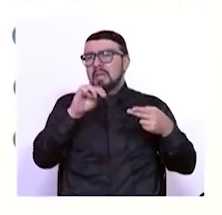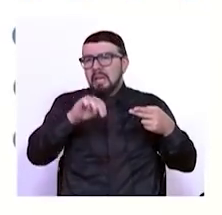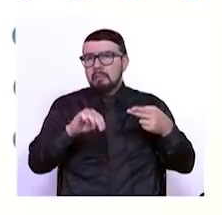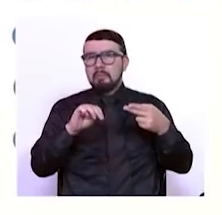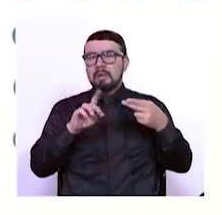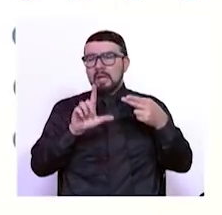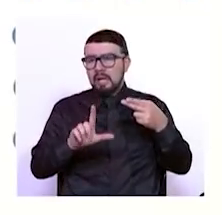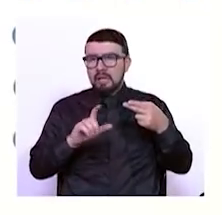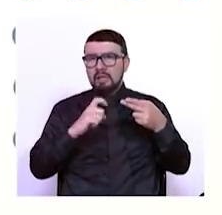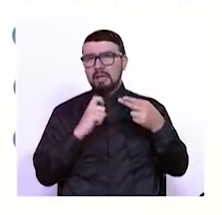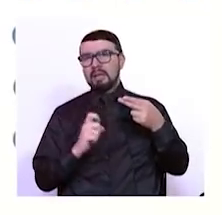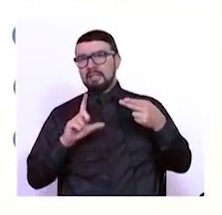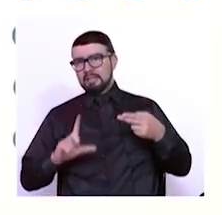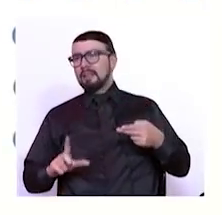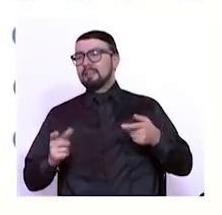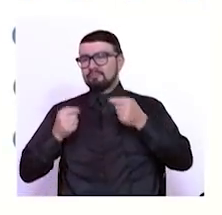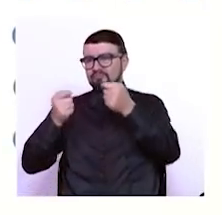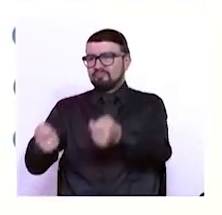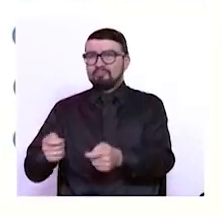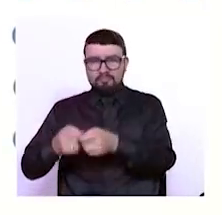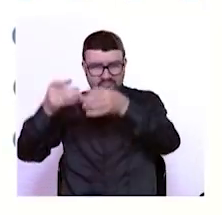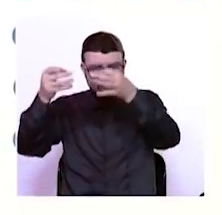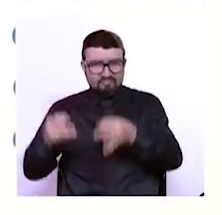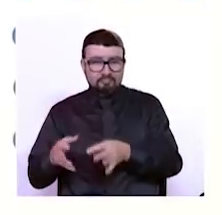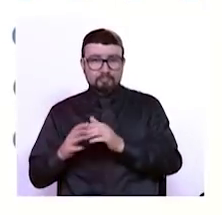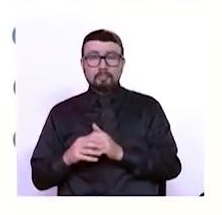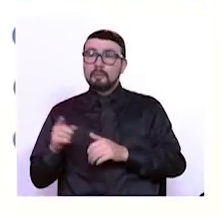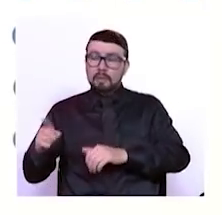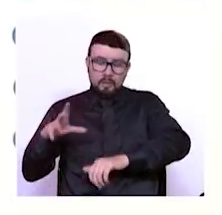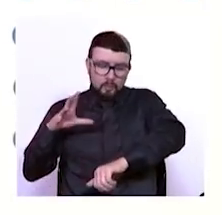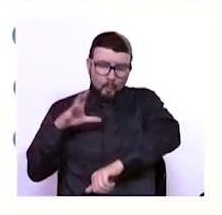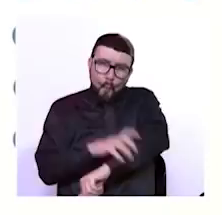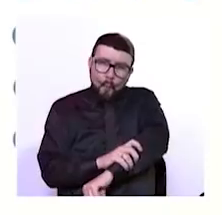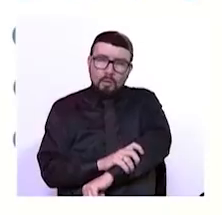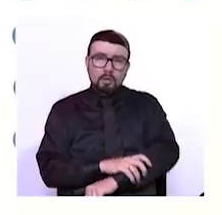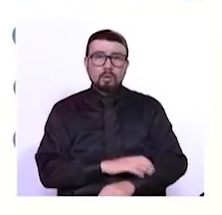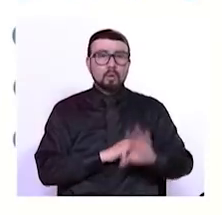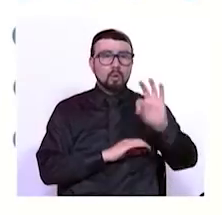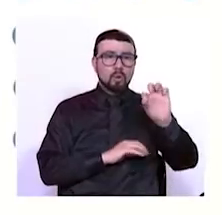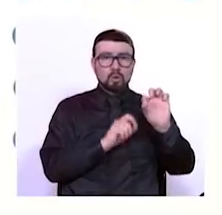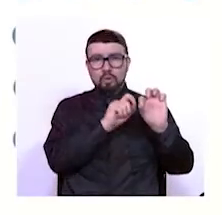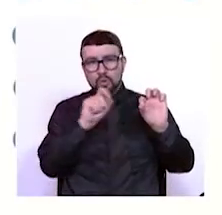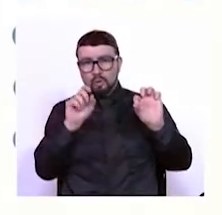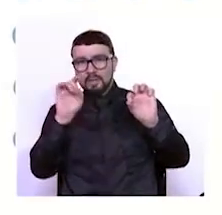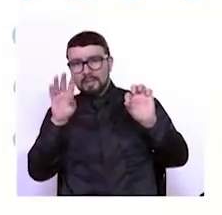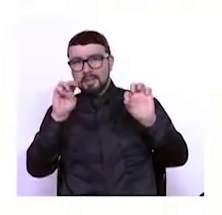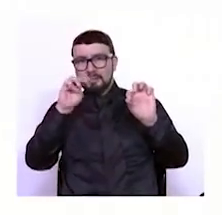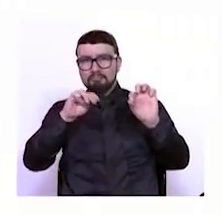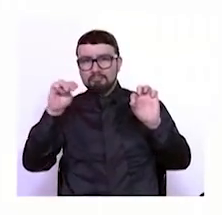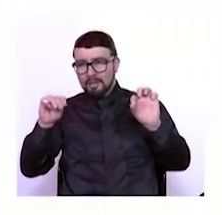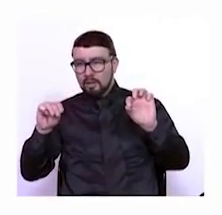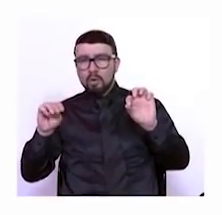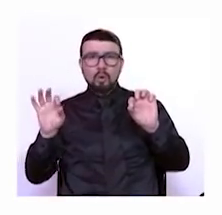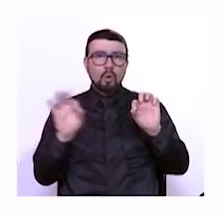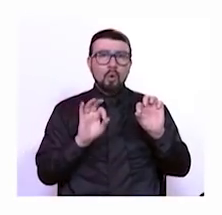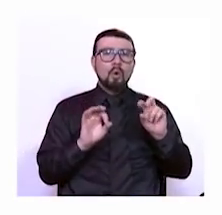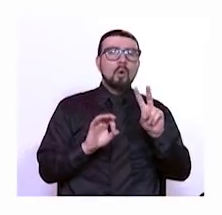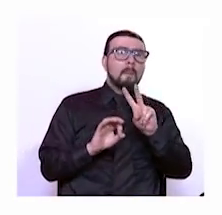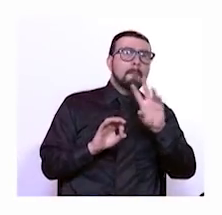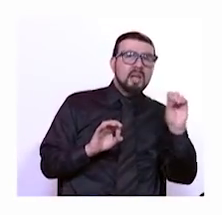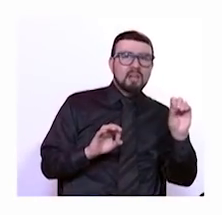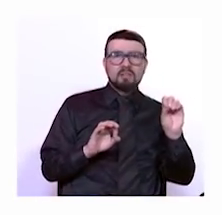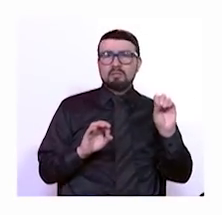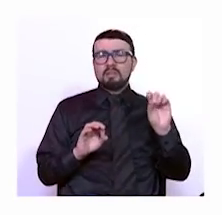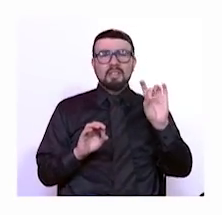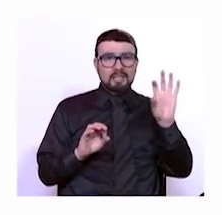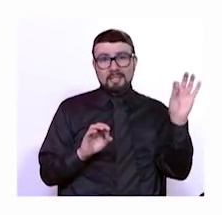L, XL y con una medida de presión positiva entre 8 y 15 milímetros de mercurio, de 15